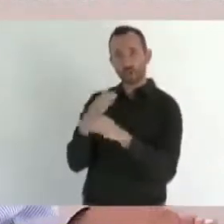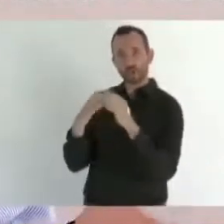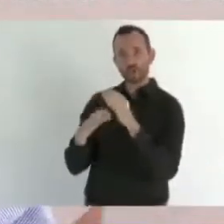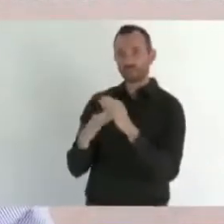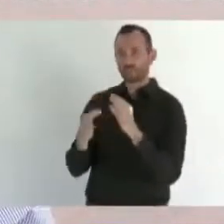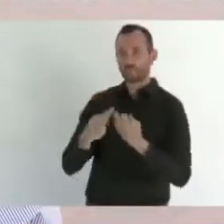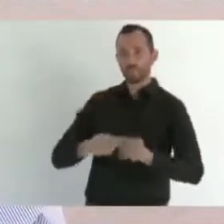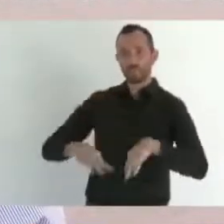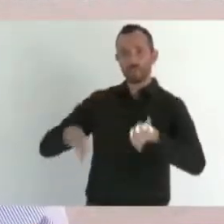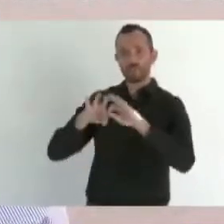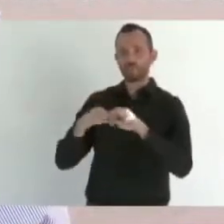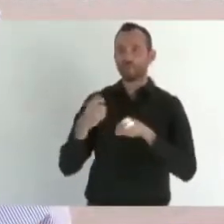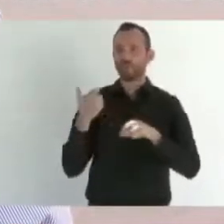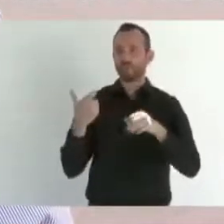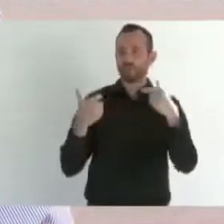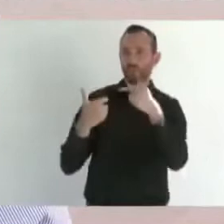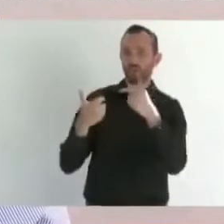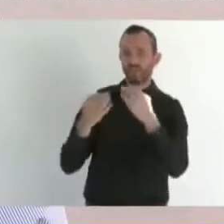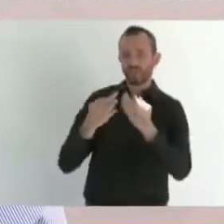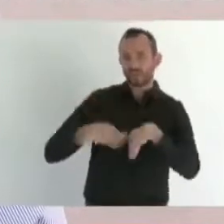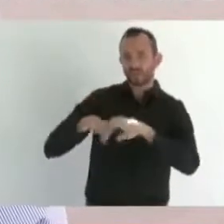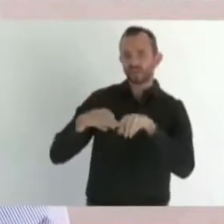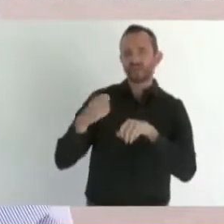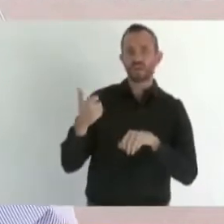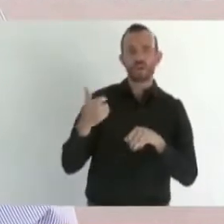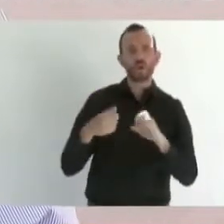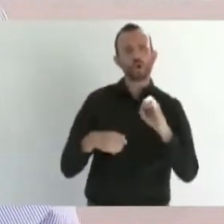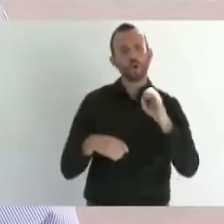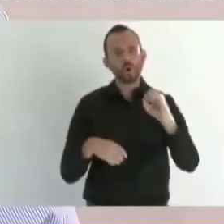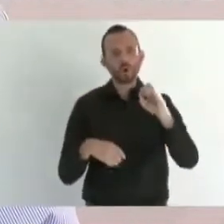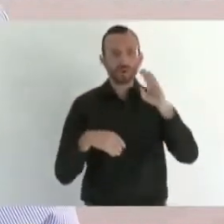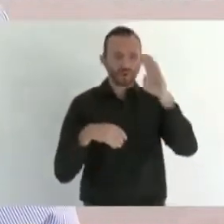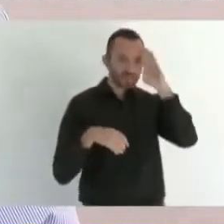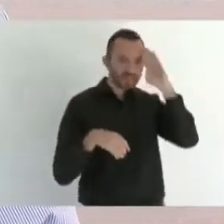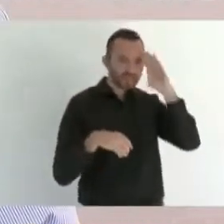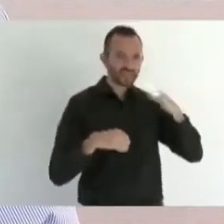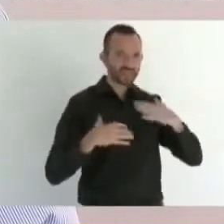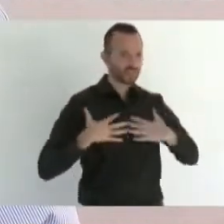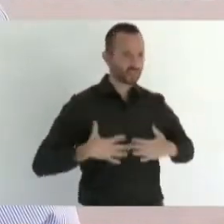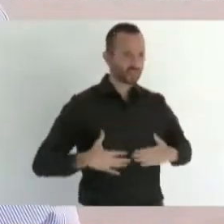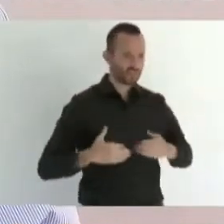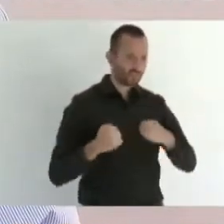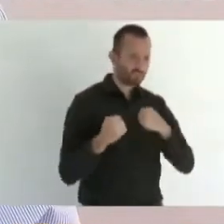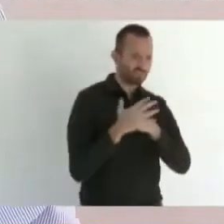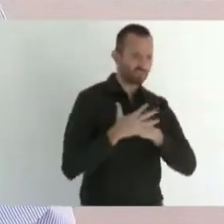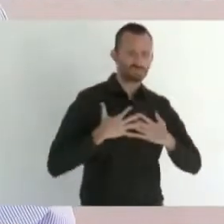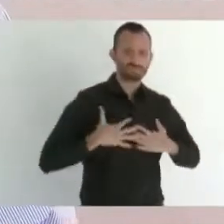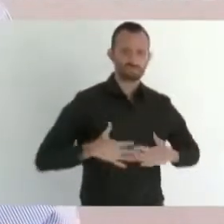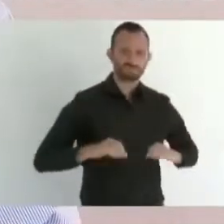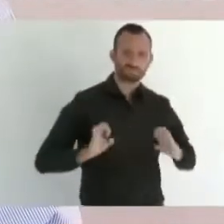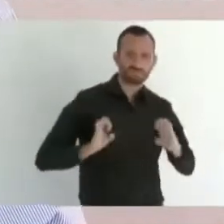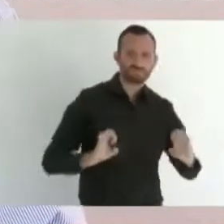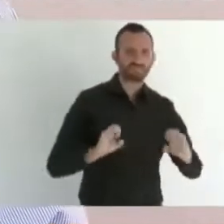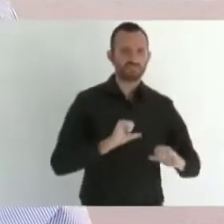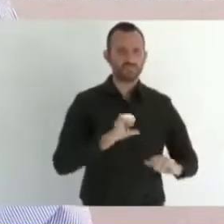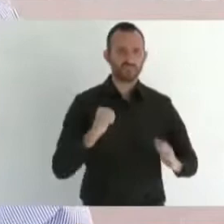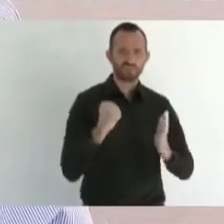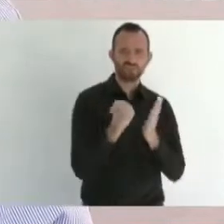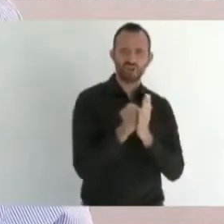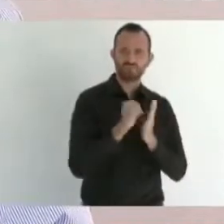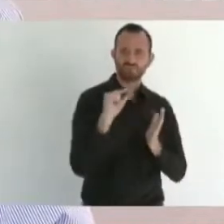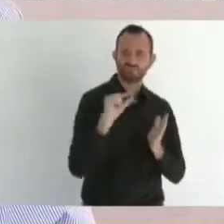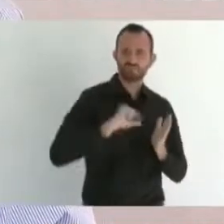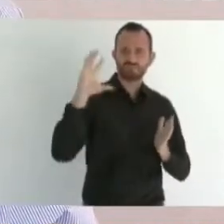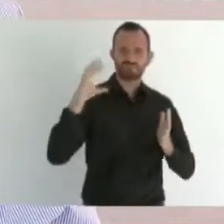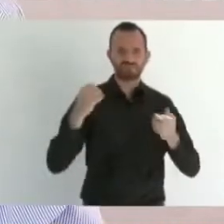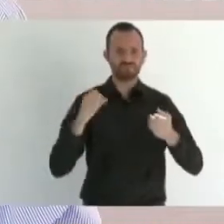dinero en la ropa de marca en el carro último modelo